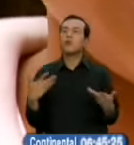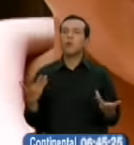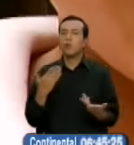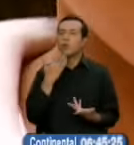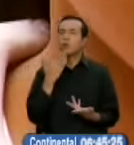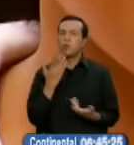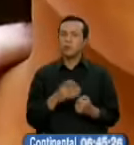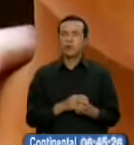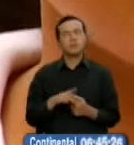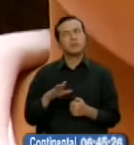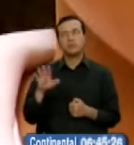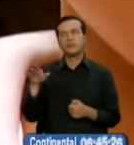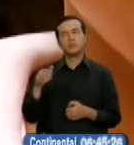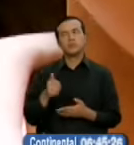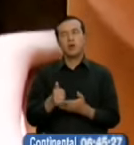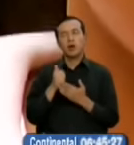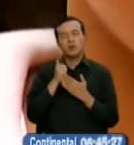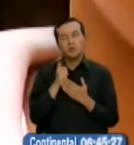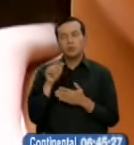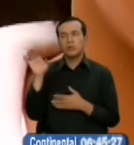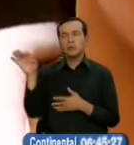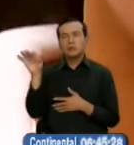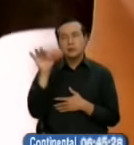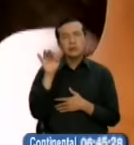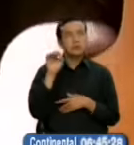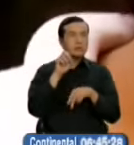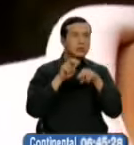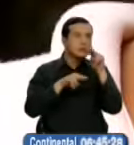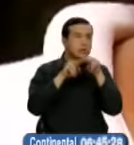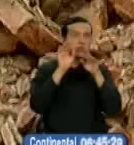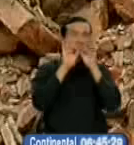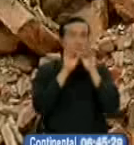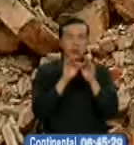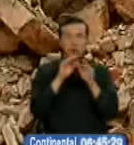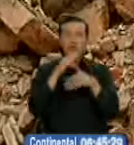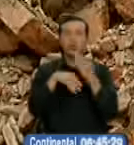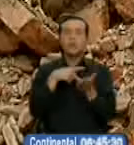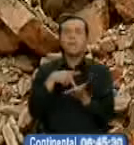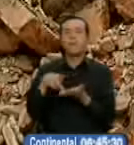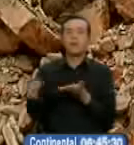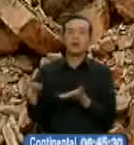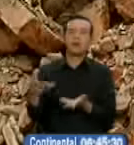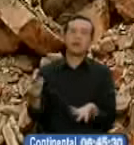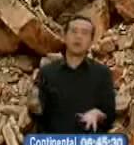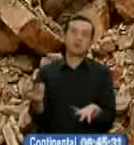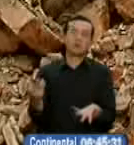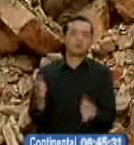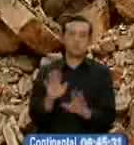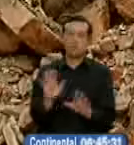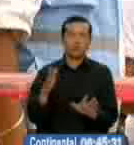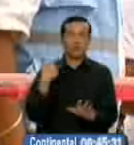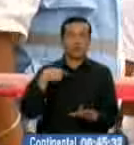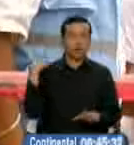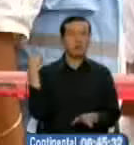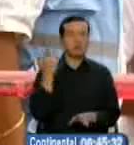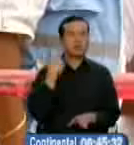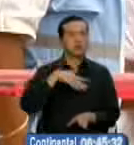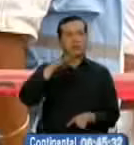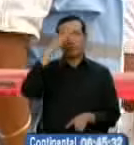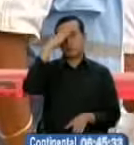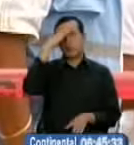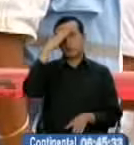necesitamos un maestro, tenemos que pagarle a ese maestro. En cambio, nosotros ya vamos a